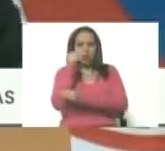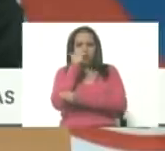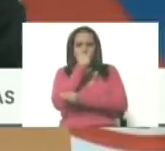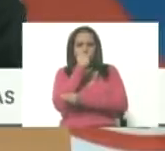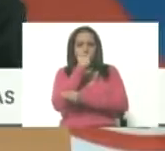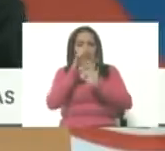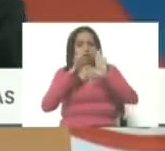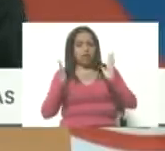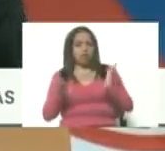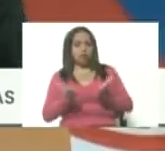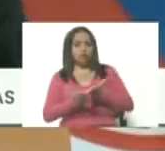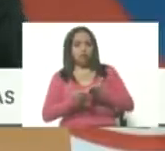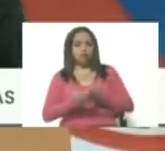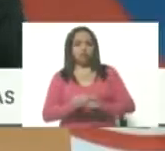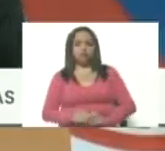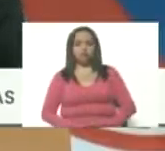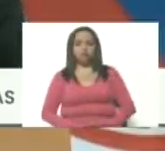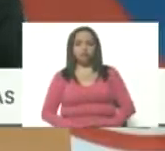metanfetamina.